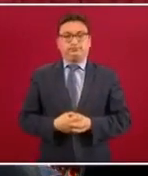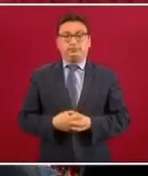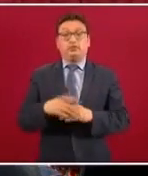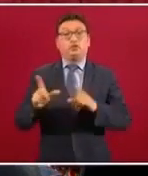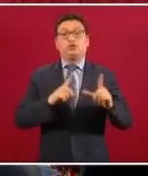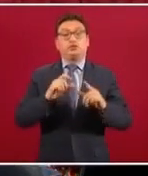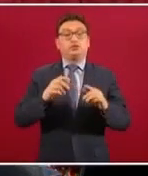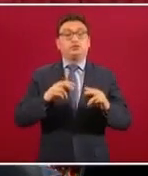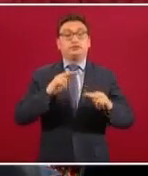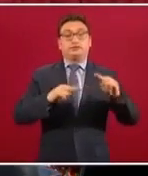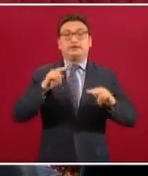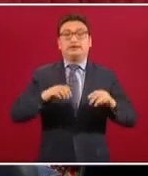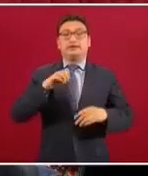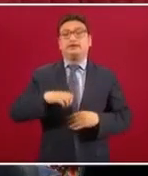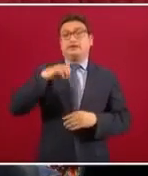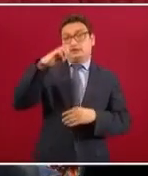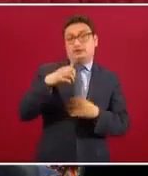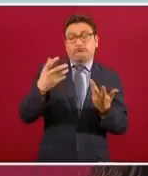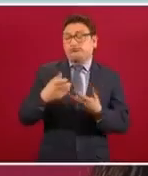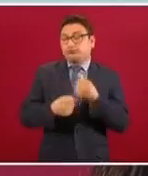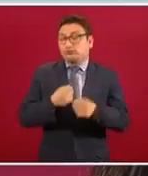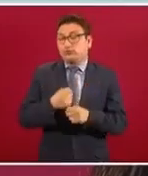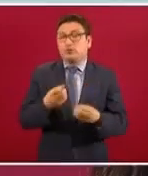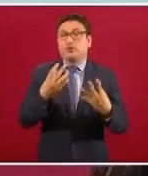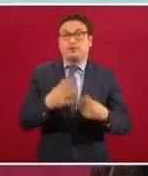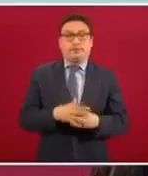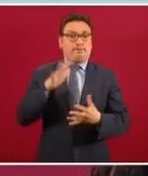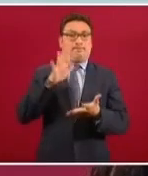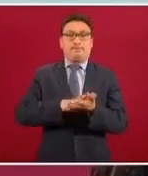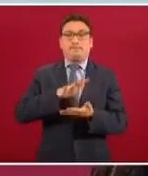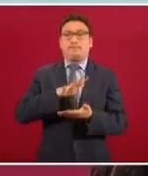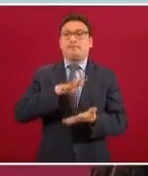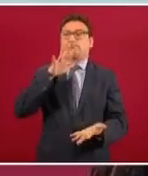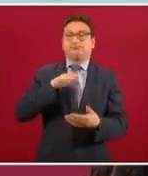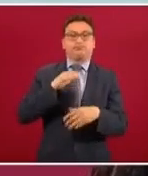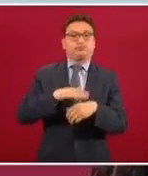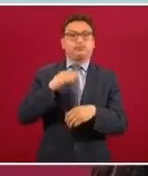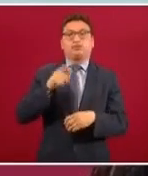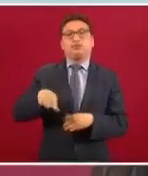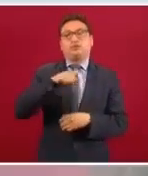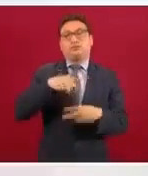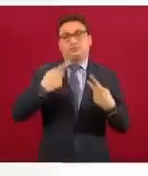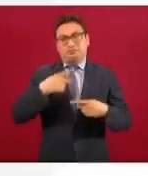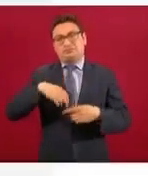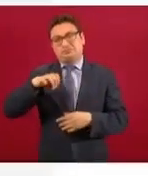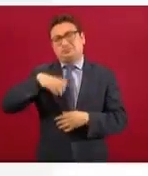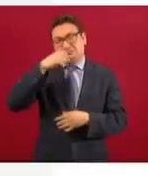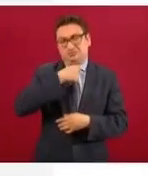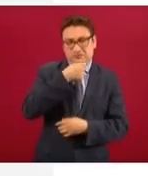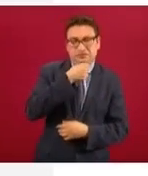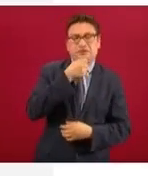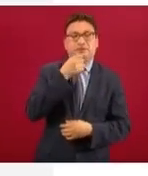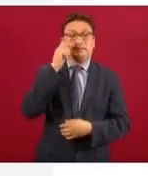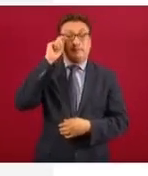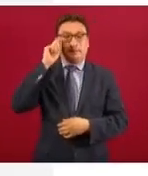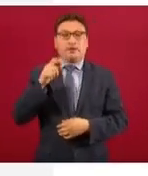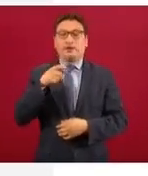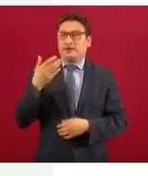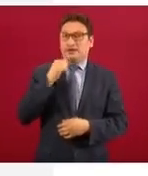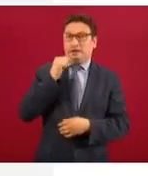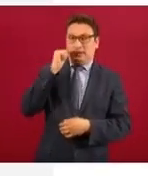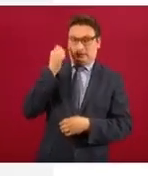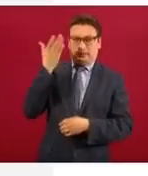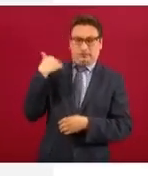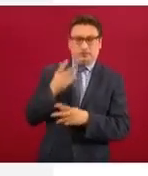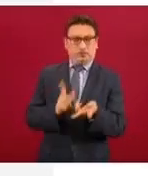La distribución de edad es la esperada, donde tenemos un predominio de las personas adultas mayores, y ayer comentábamos sobre